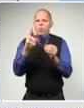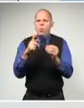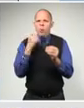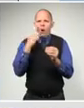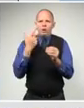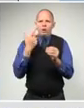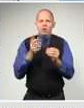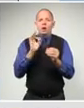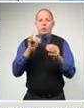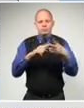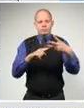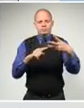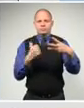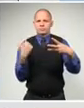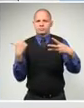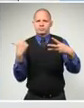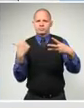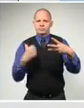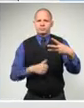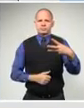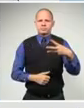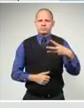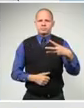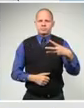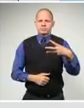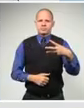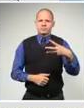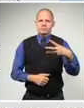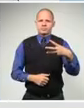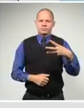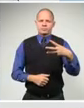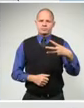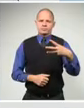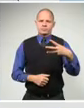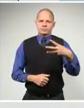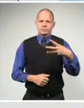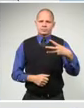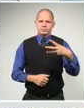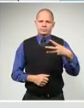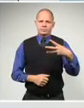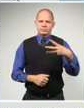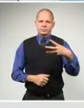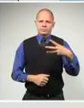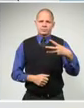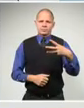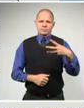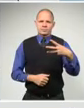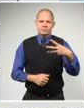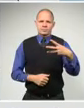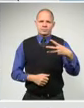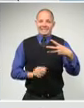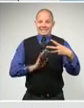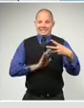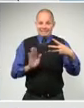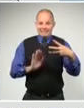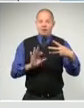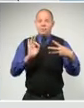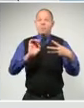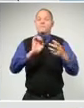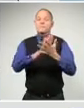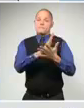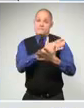3.046.901 muestras estudiadas desde el inicio de la pandemia y se han diagnosticado un total de